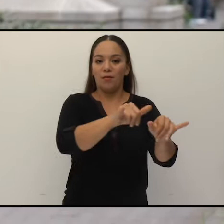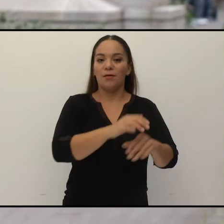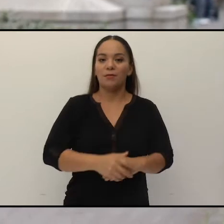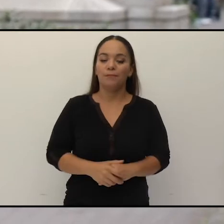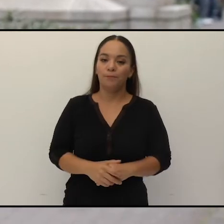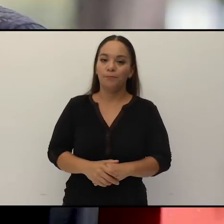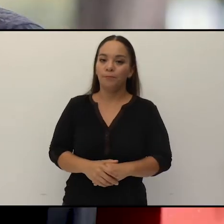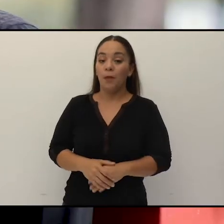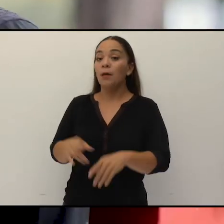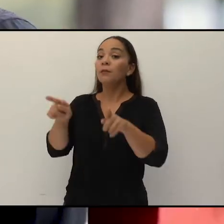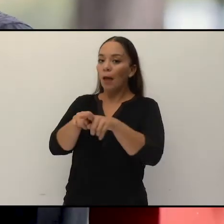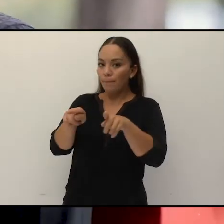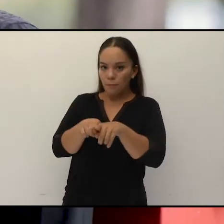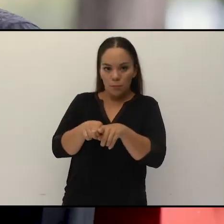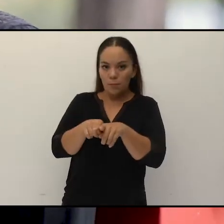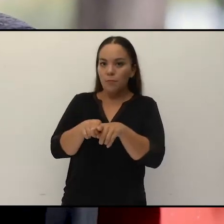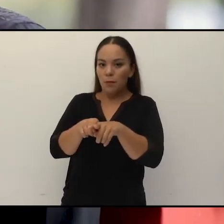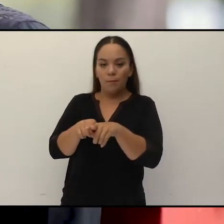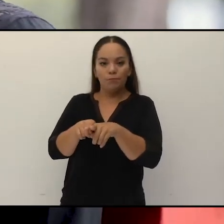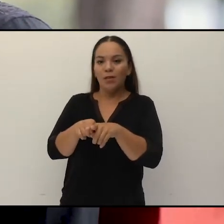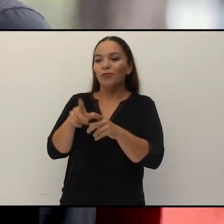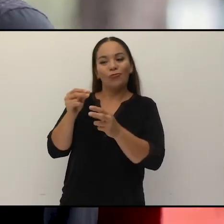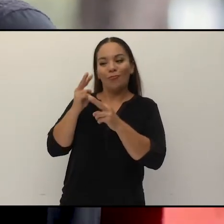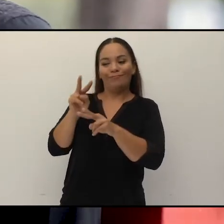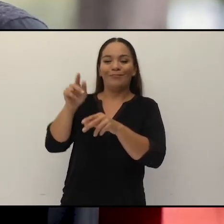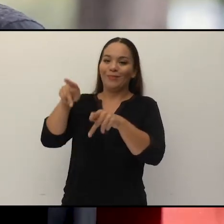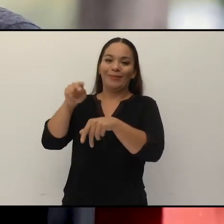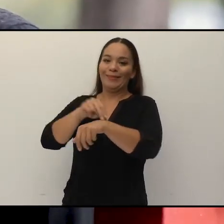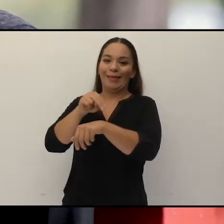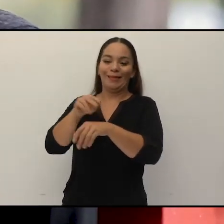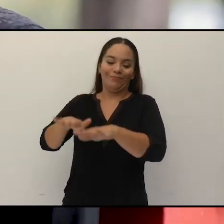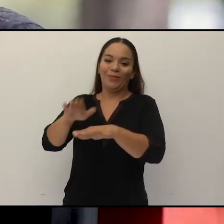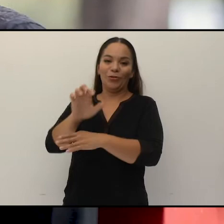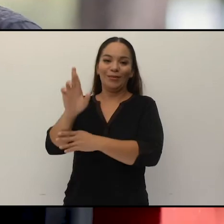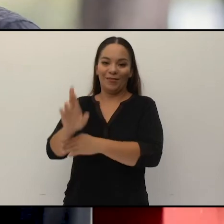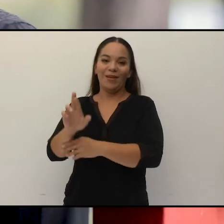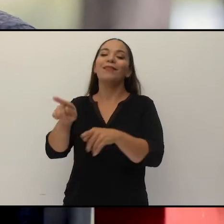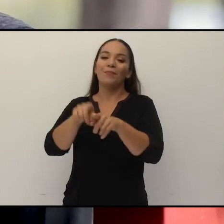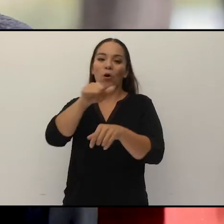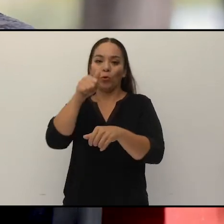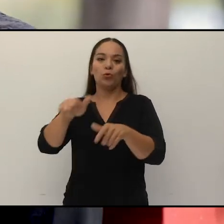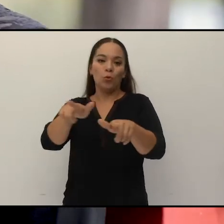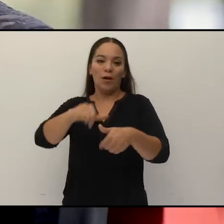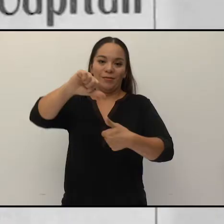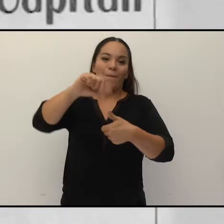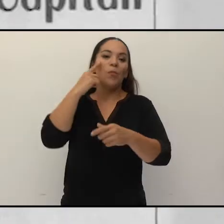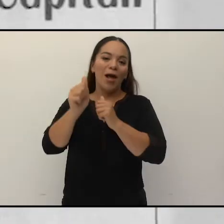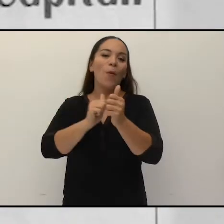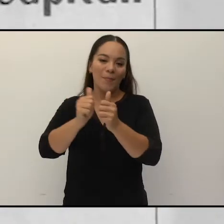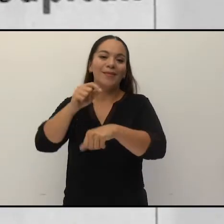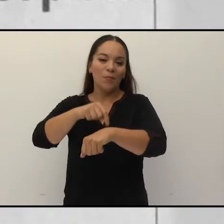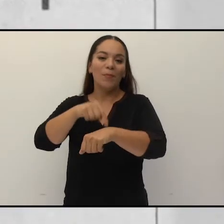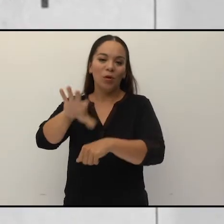y homogénea. Y además, tampoco eran bien vistos en solo costarricense y en otras partes de Centroamérica, básicamente por